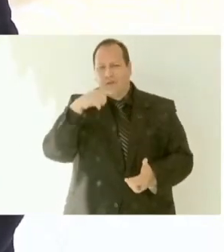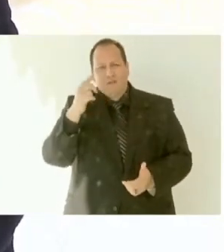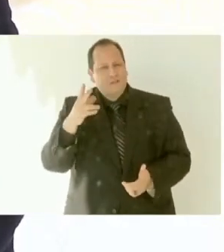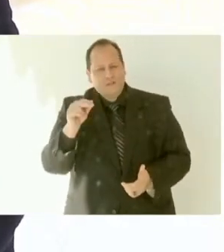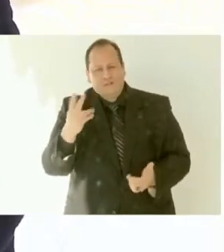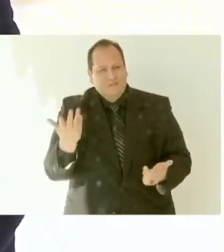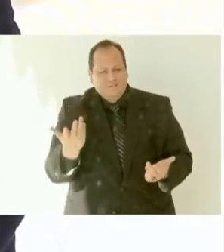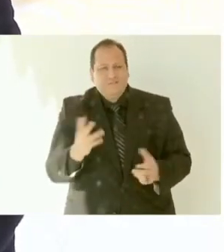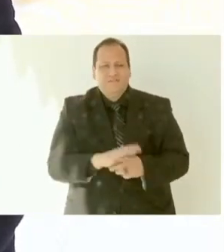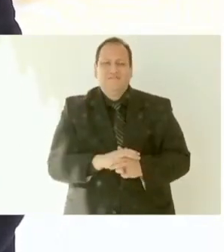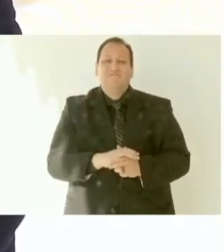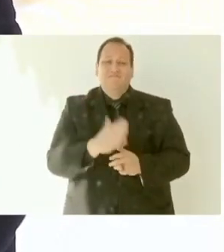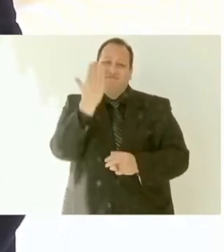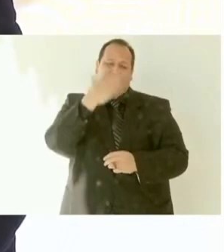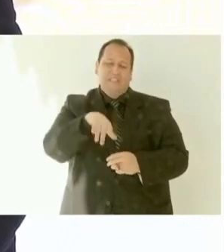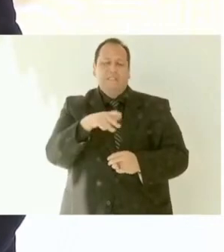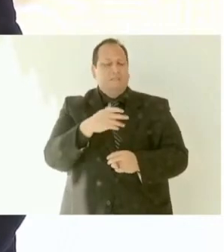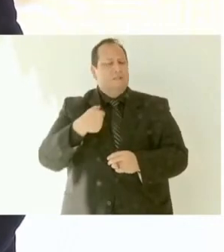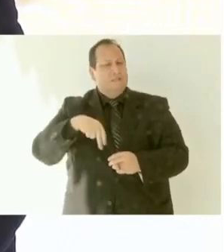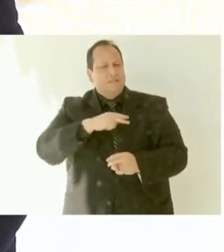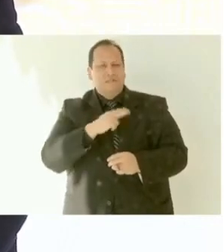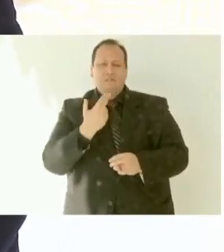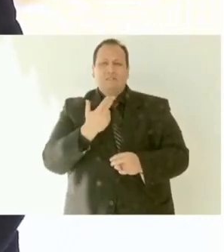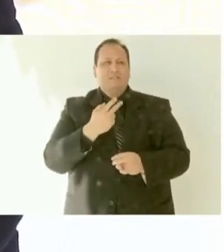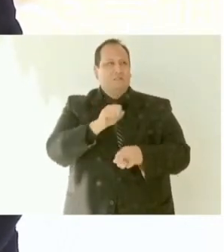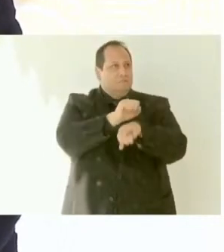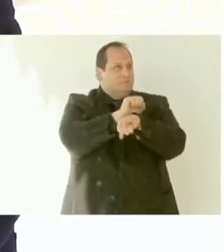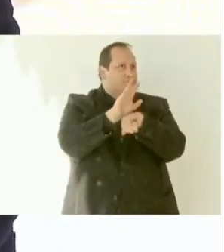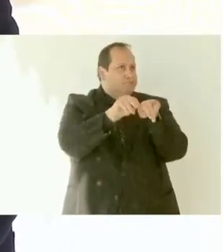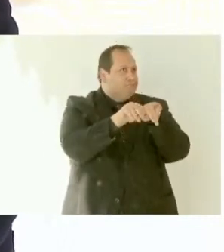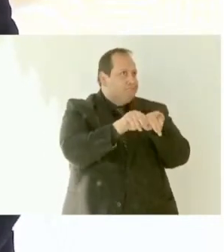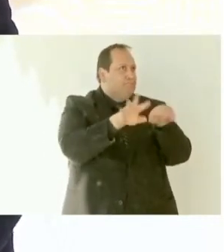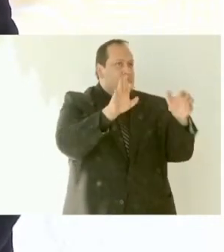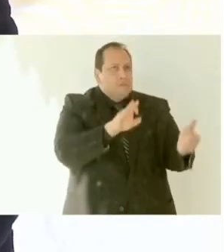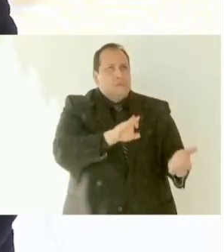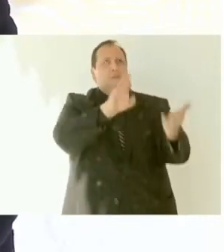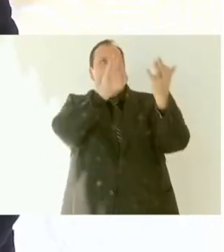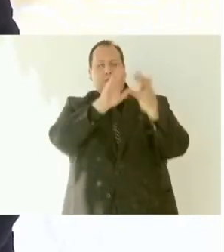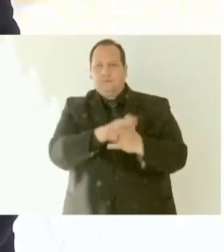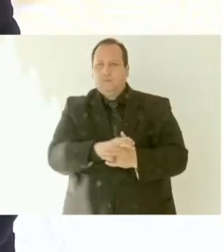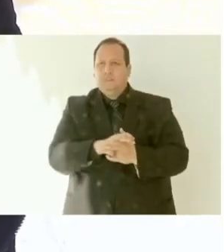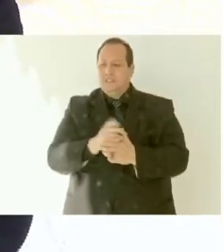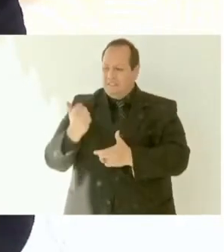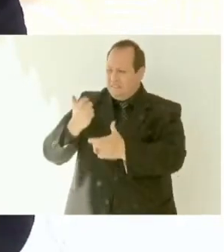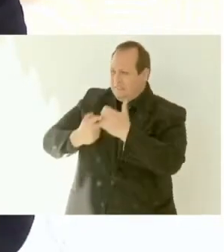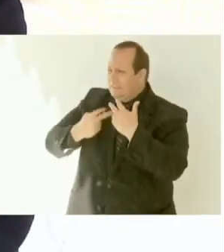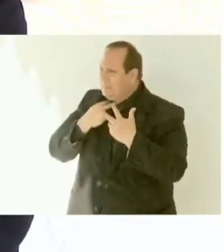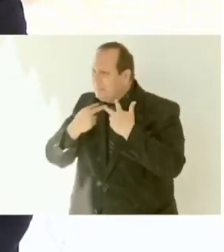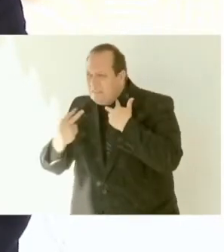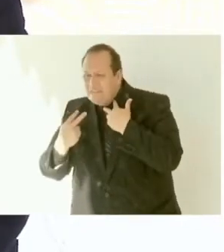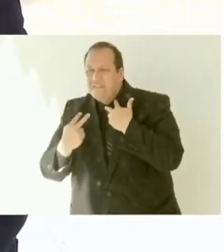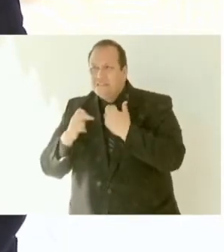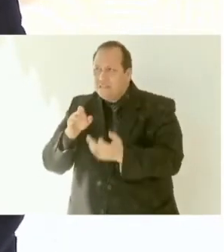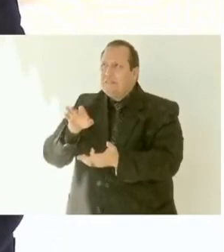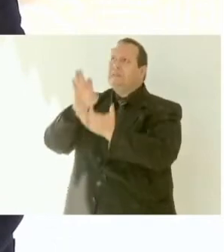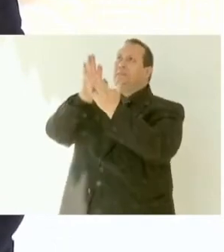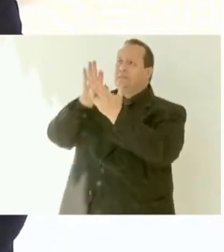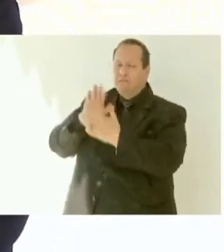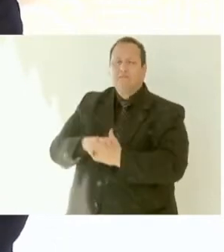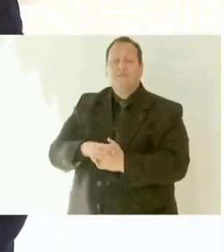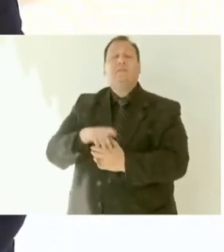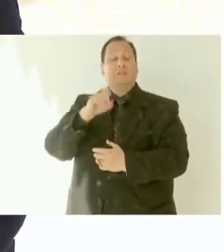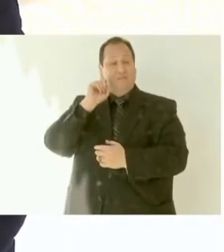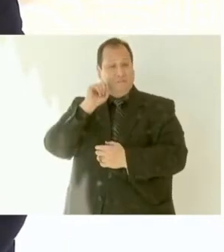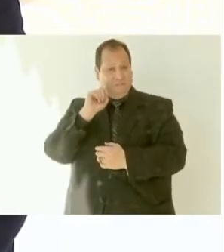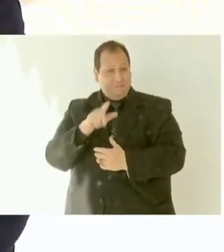porque enfrentamos la pandemia, enfrentamos la crisis económica y